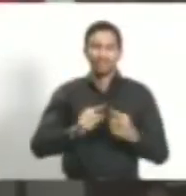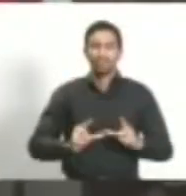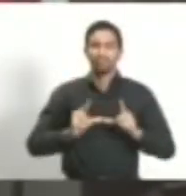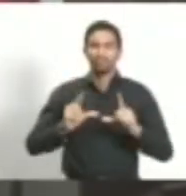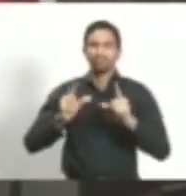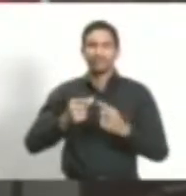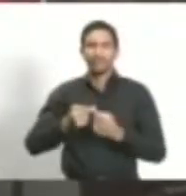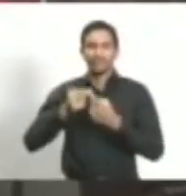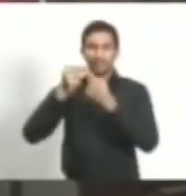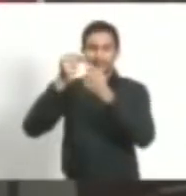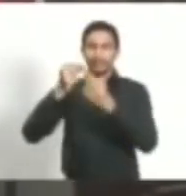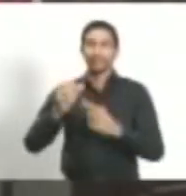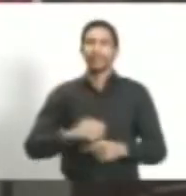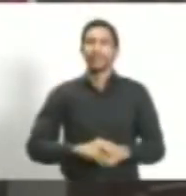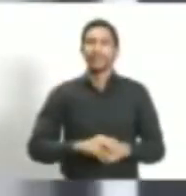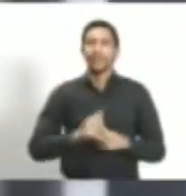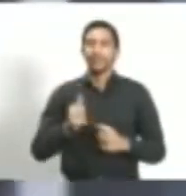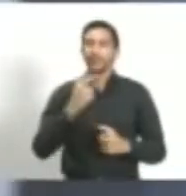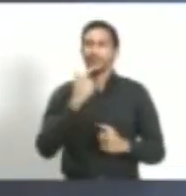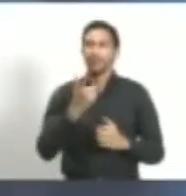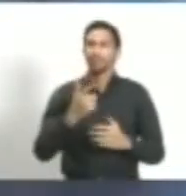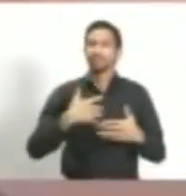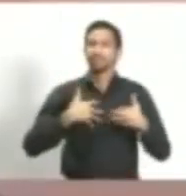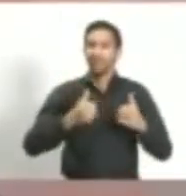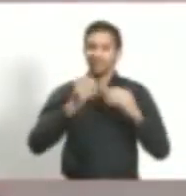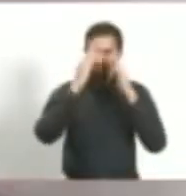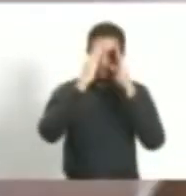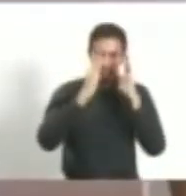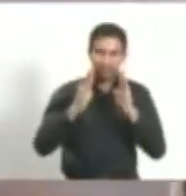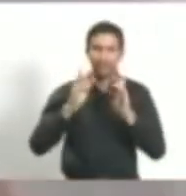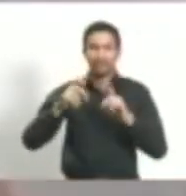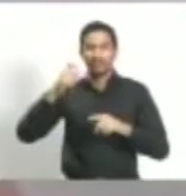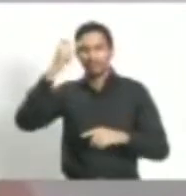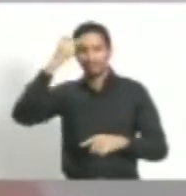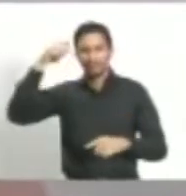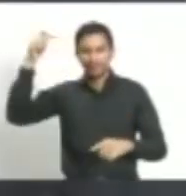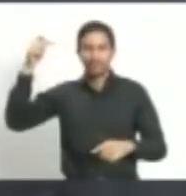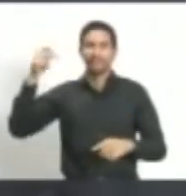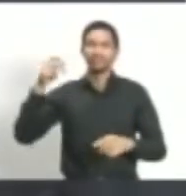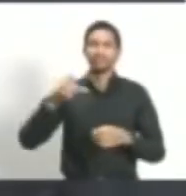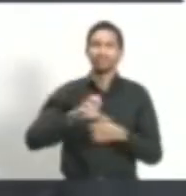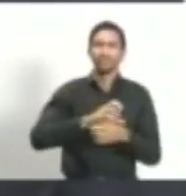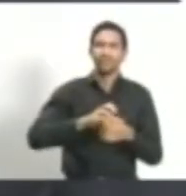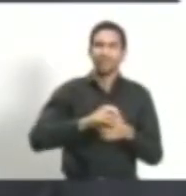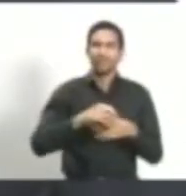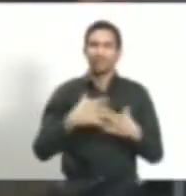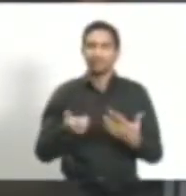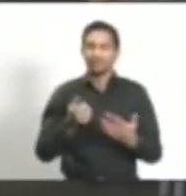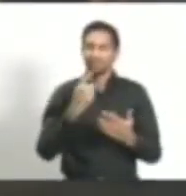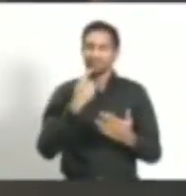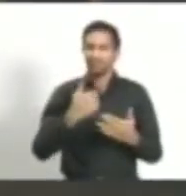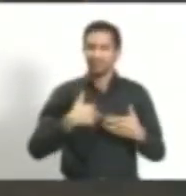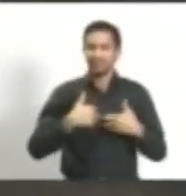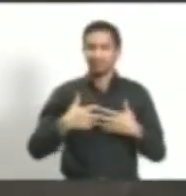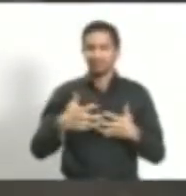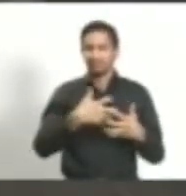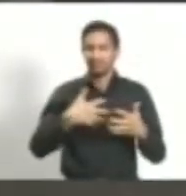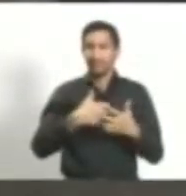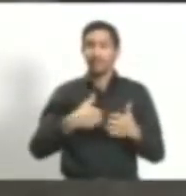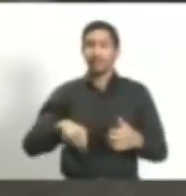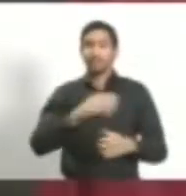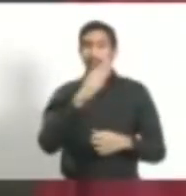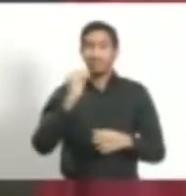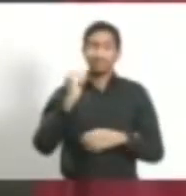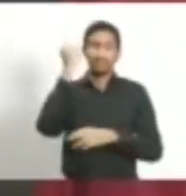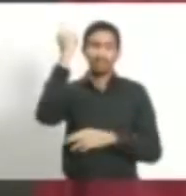el desarrollo del marco estratégico de la salud y como instrumento para profesionales y ciudadanos beneficiados de este sistema, Barranquilla será la ciudad pionera en